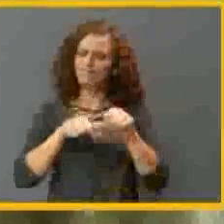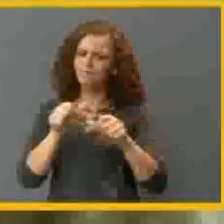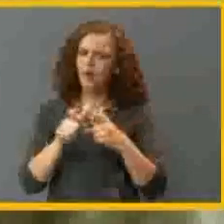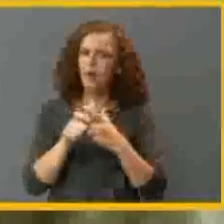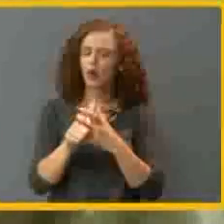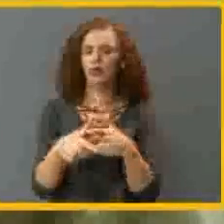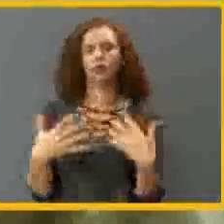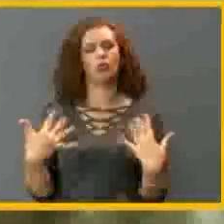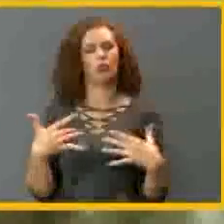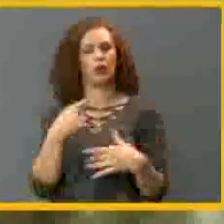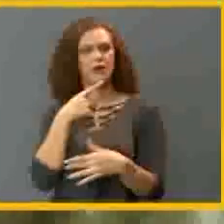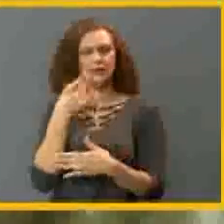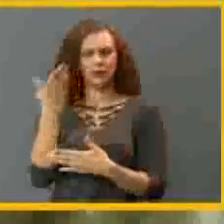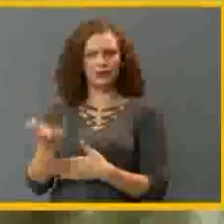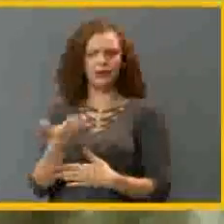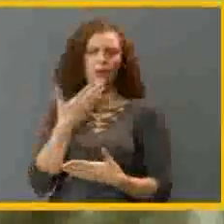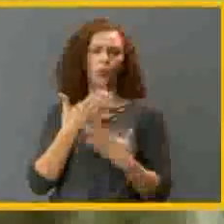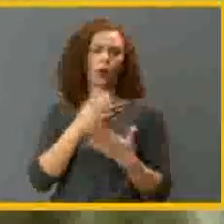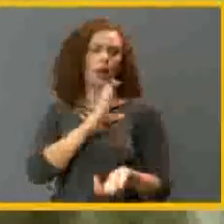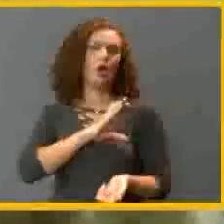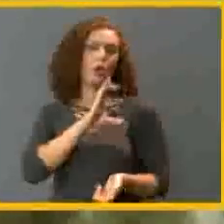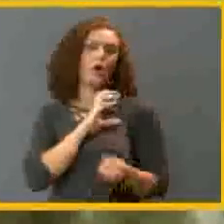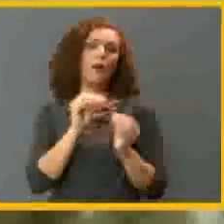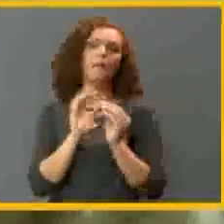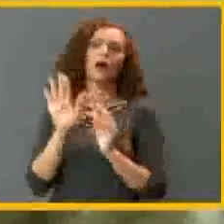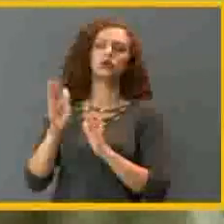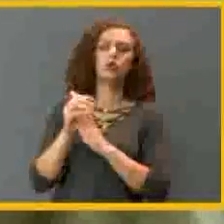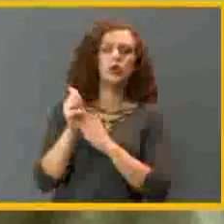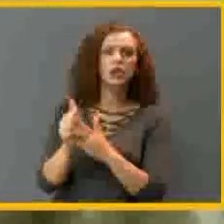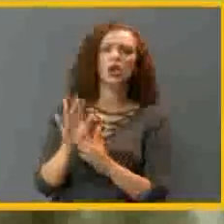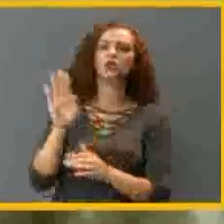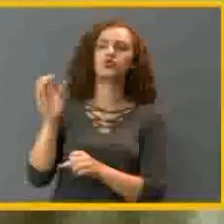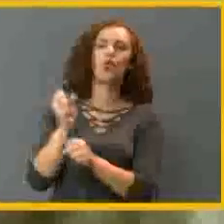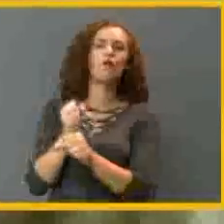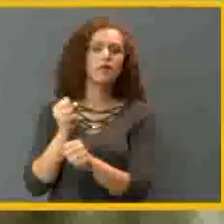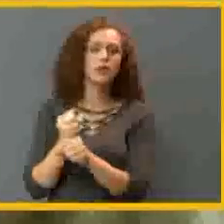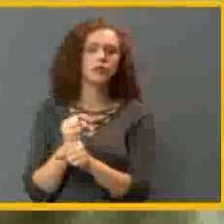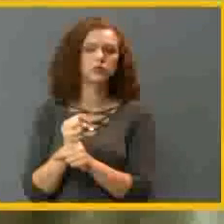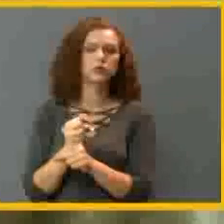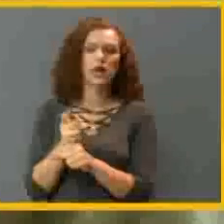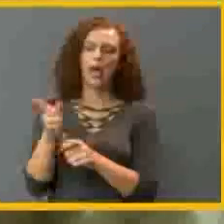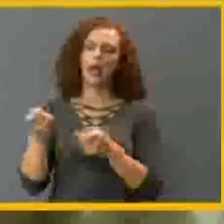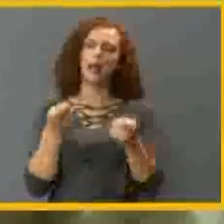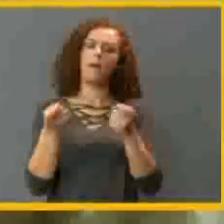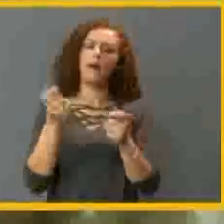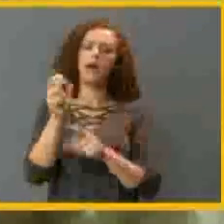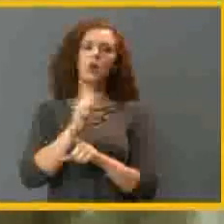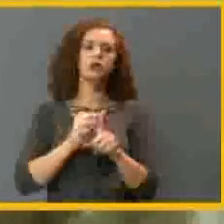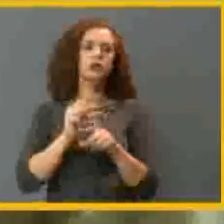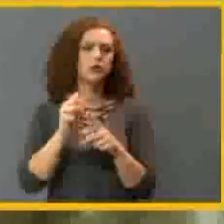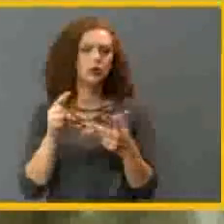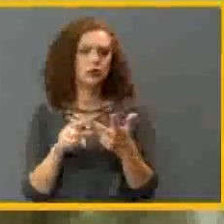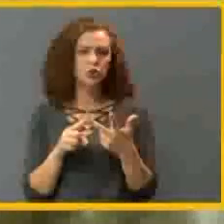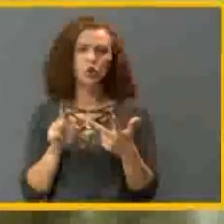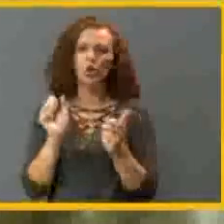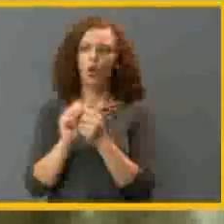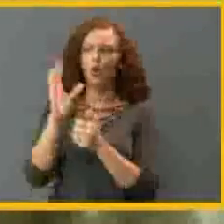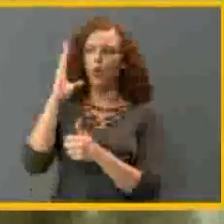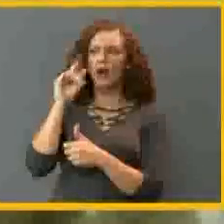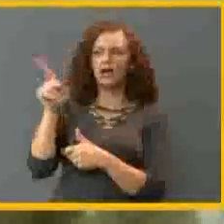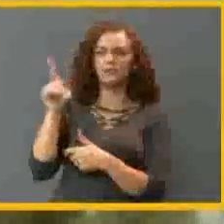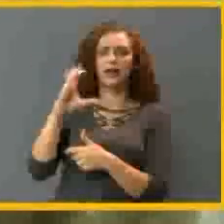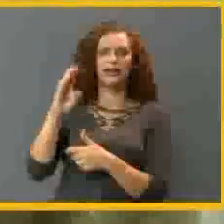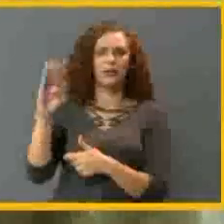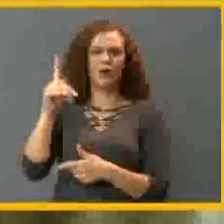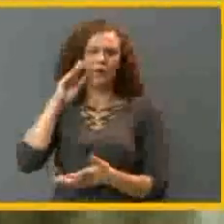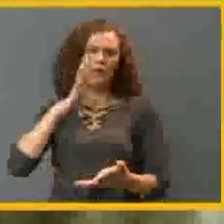velocidad, y dice que está en muy buenas condiciones, más su liderazgo, su oficio, el manejo de situaciones. Con la experiencia de Cristian, para